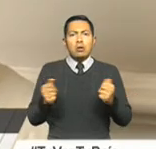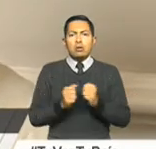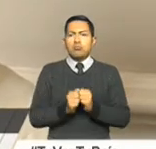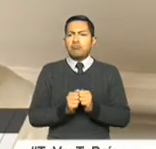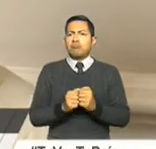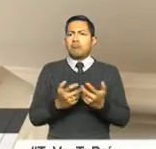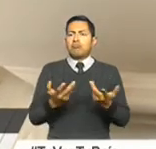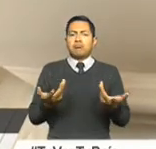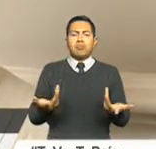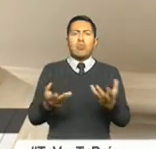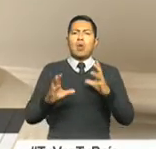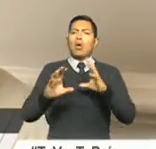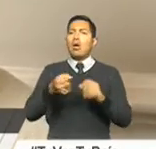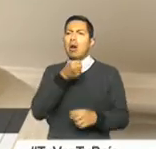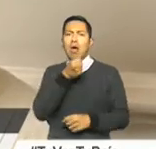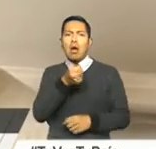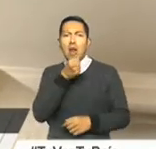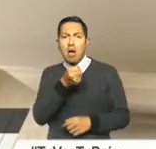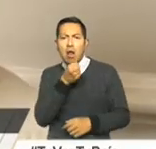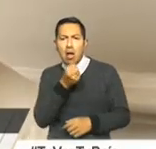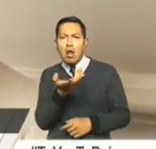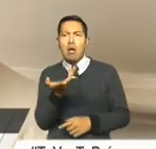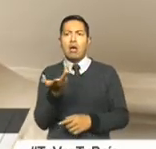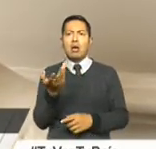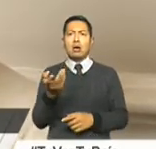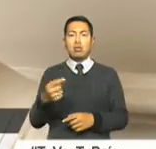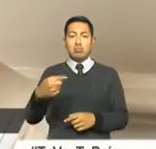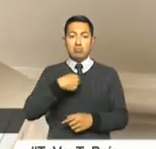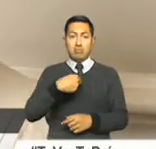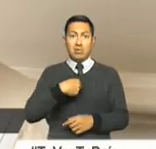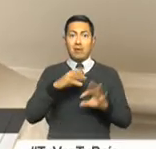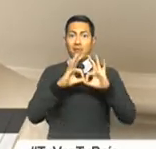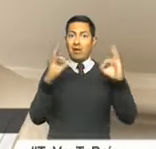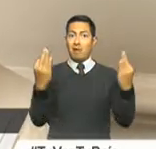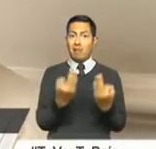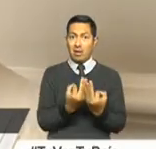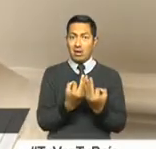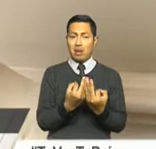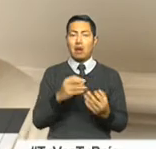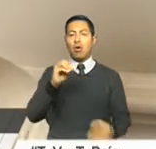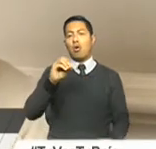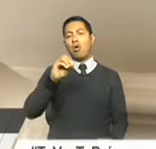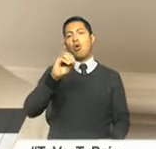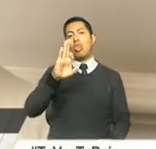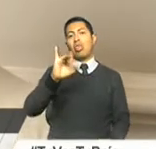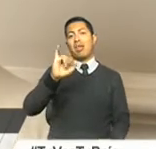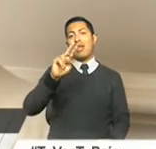fuerte ya por el trágico fallecimiento de un miembro de la familia, en este caso Trino Tenorio,